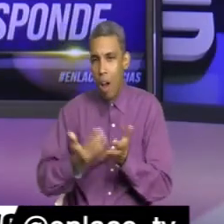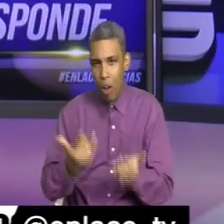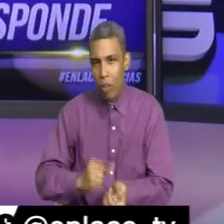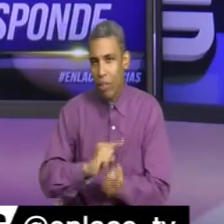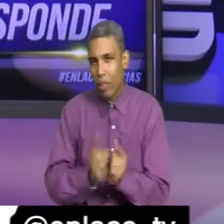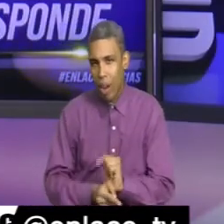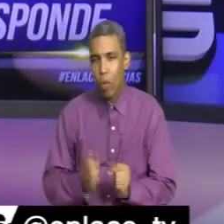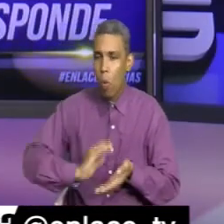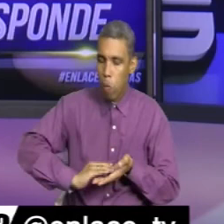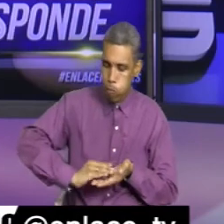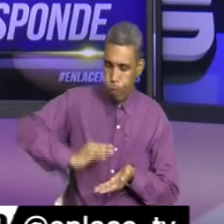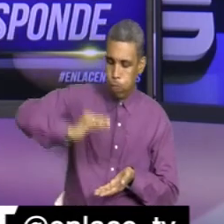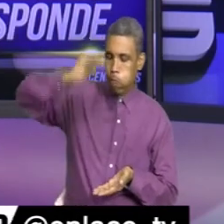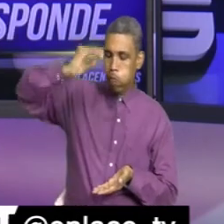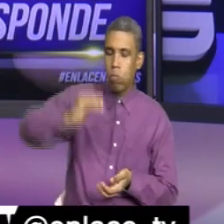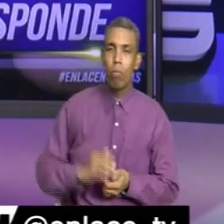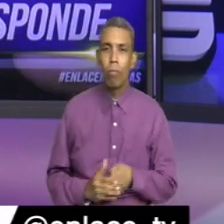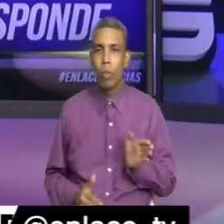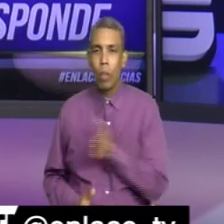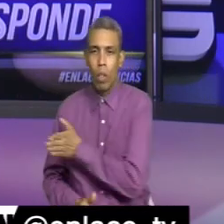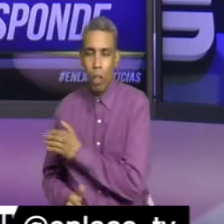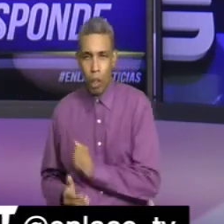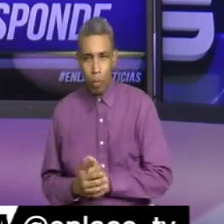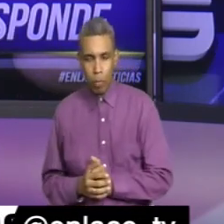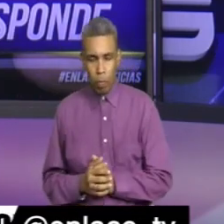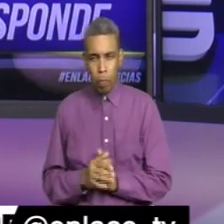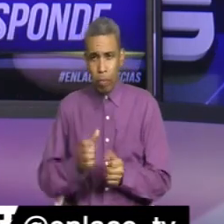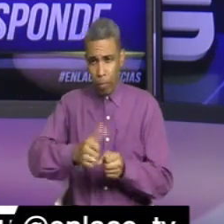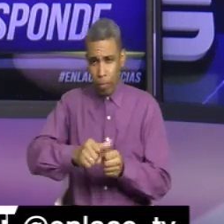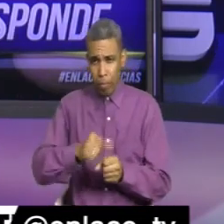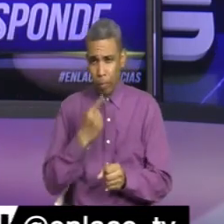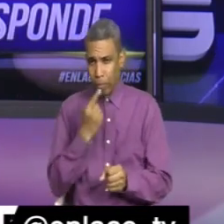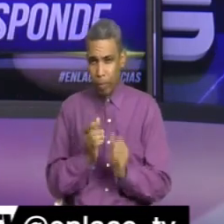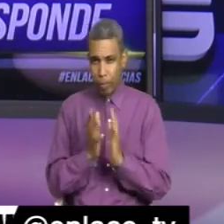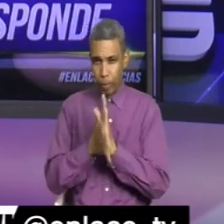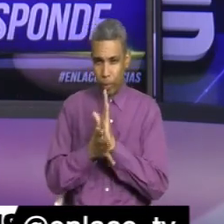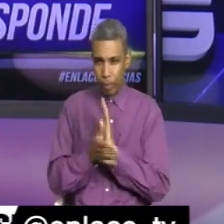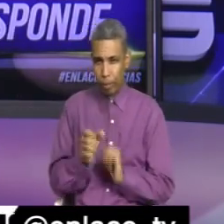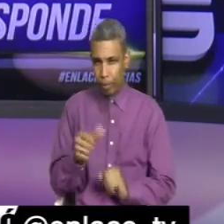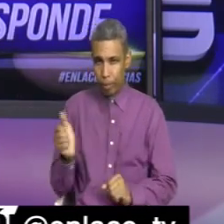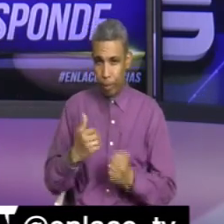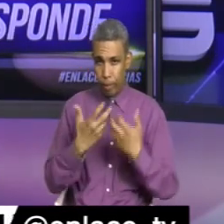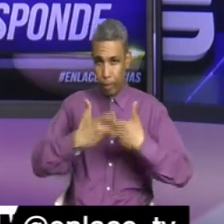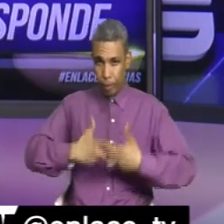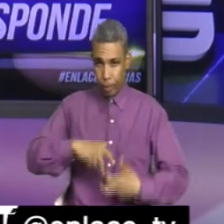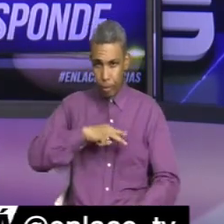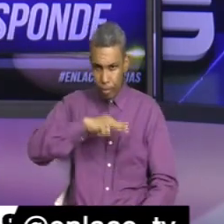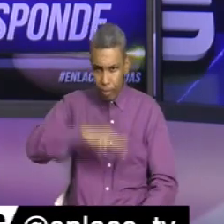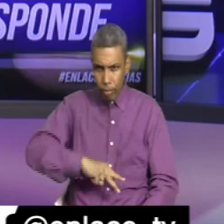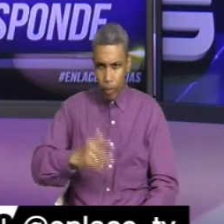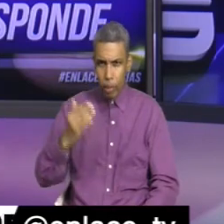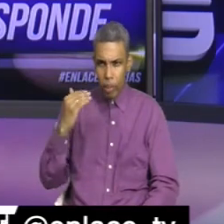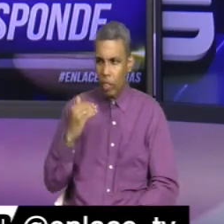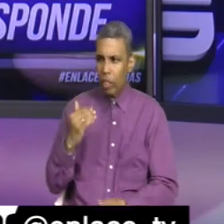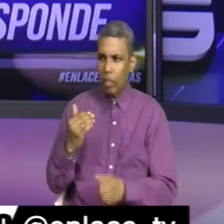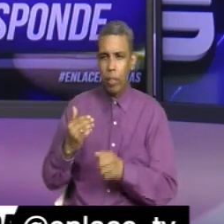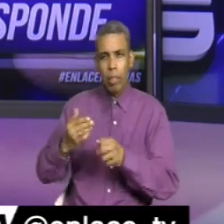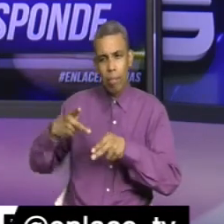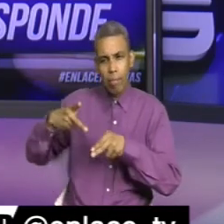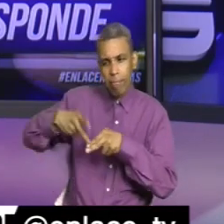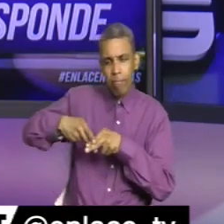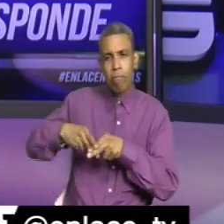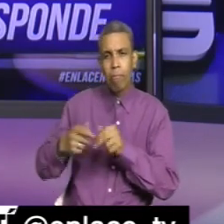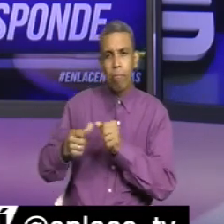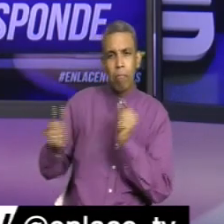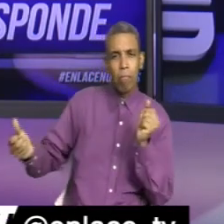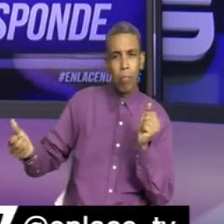ante la terminación del contrato con Mota Engil. Aseguran sus directivas que no pagarán a la firma portuguesa si no presentan paz y salvo